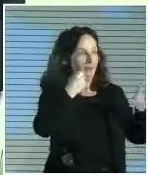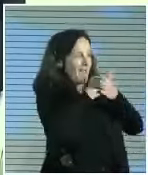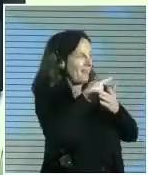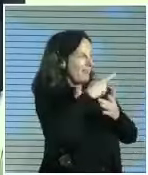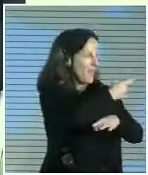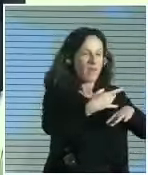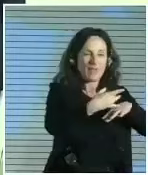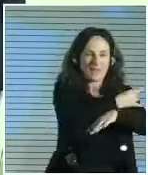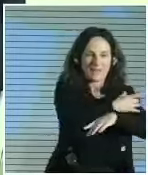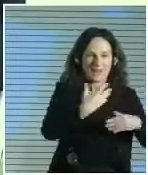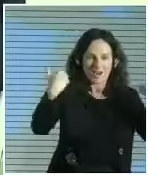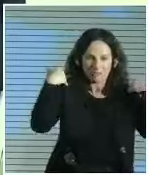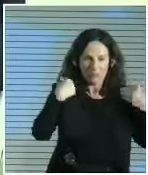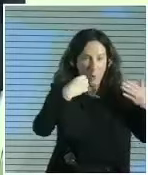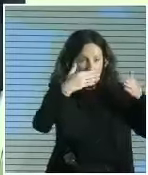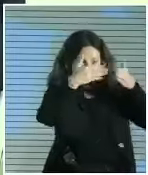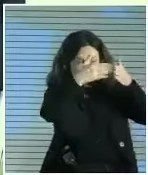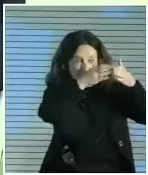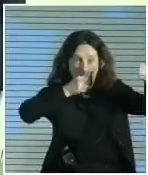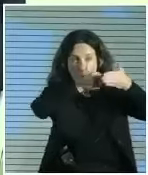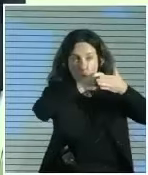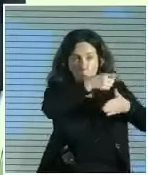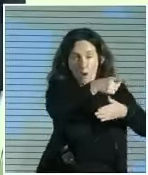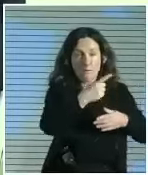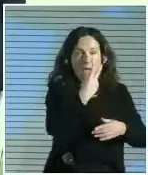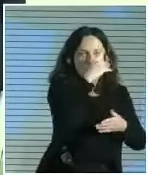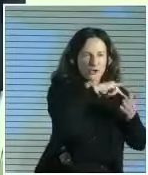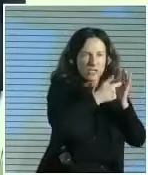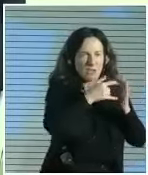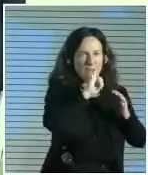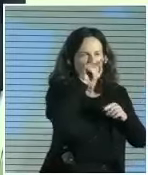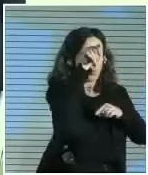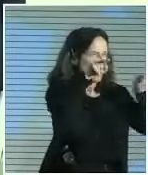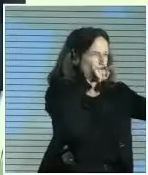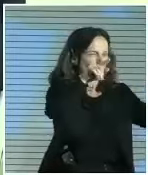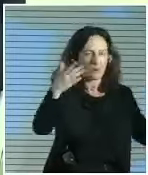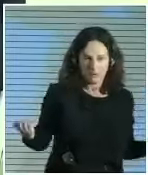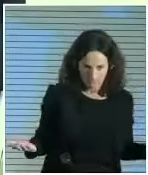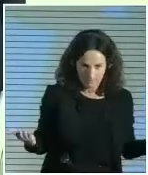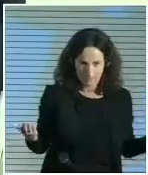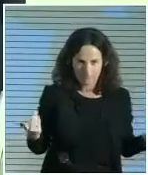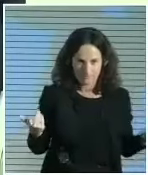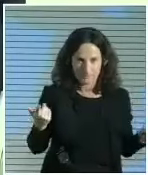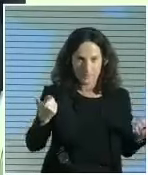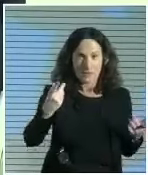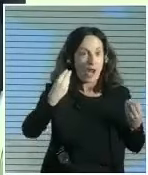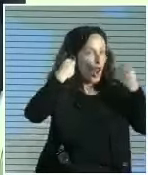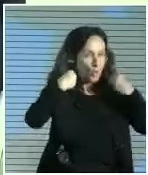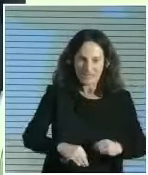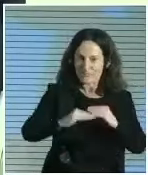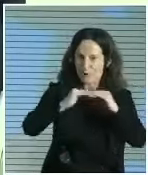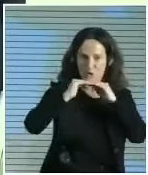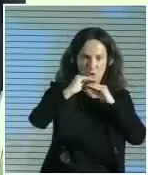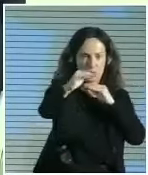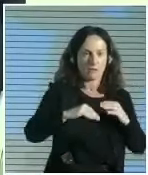y sí, tenemos de sistemas. Hay uno que hay ahí que... Pues excuso decirle lo de la sostenibilidad, ¿no? El otro está en el despacho